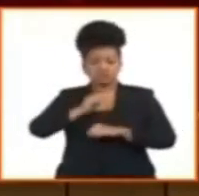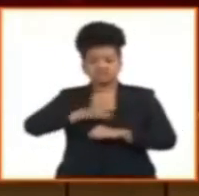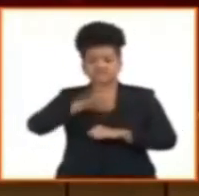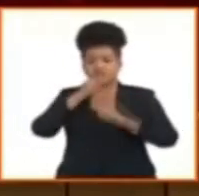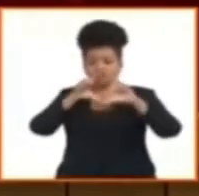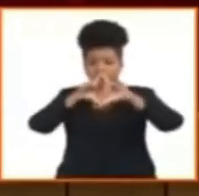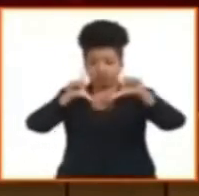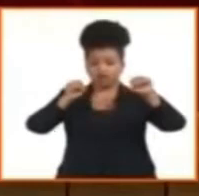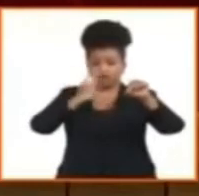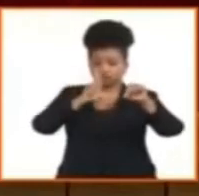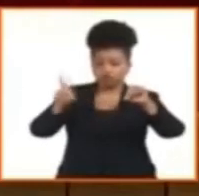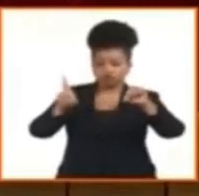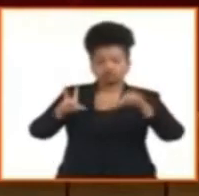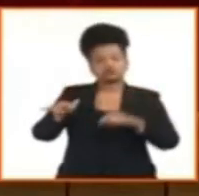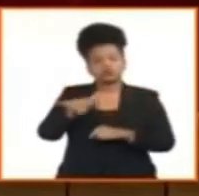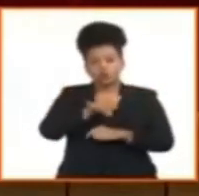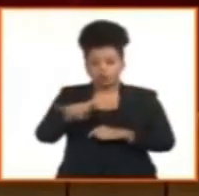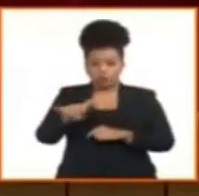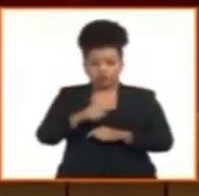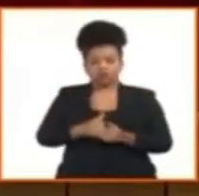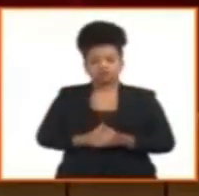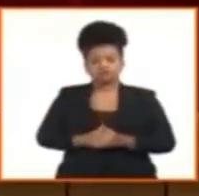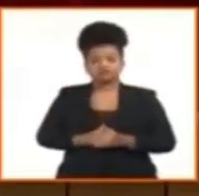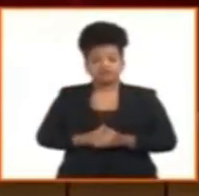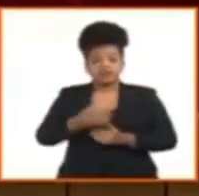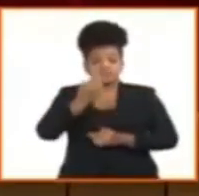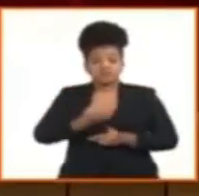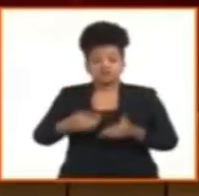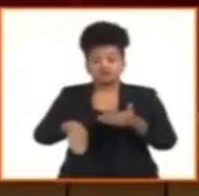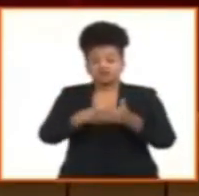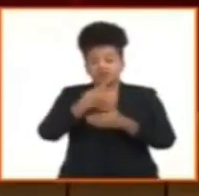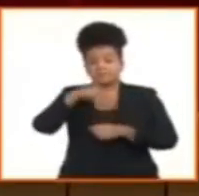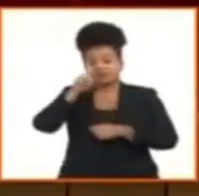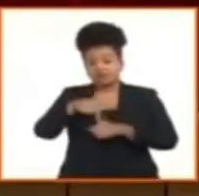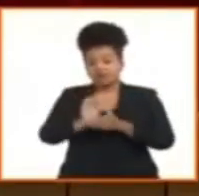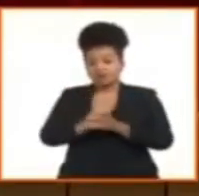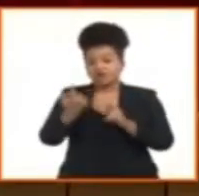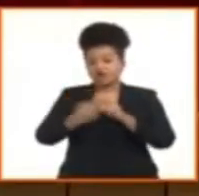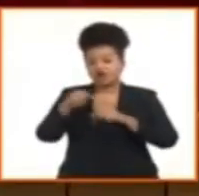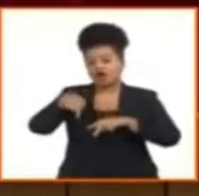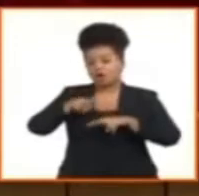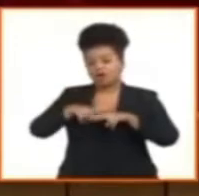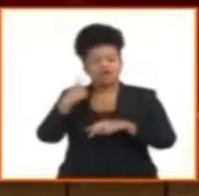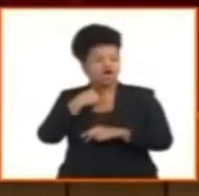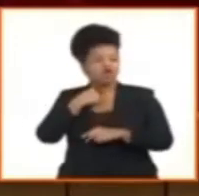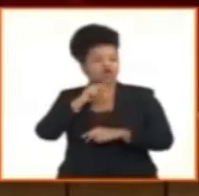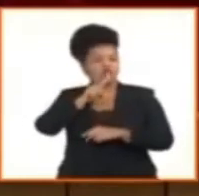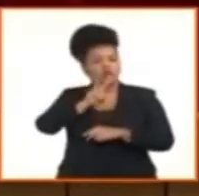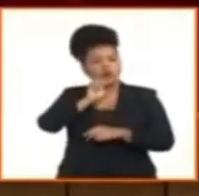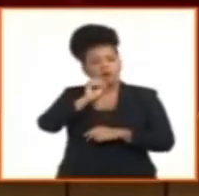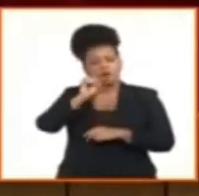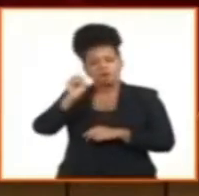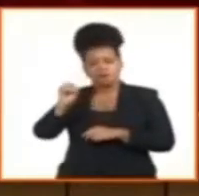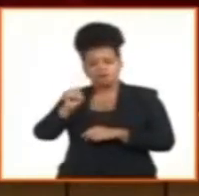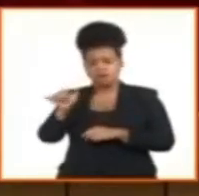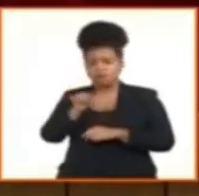concepto de revolución en otro memorable 1 de mayo en La Habana en el año 2000. También apreciaron ustedes que el